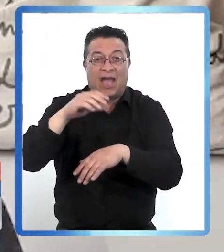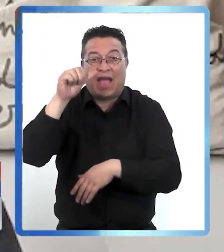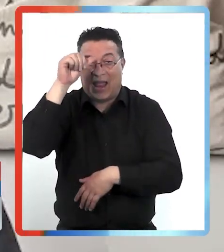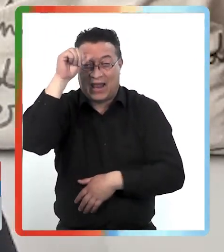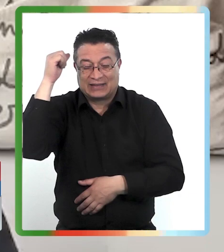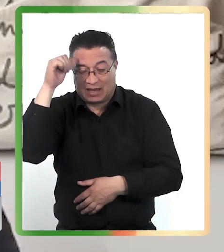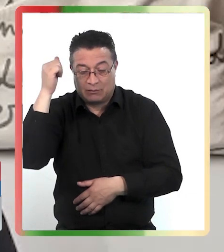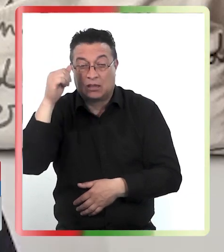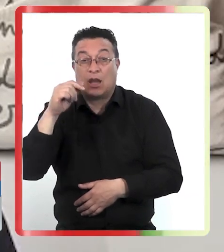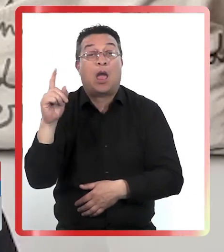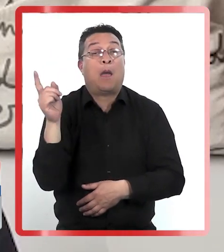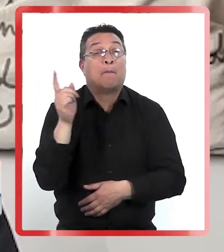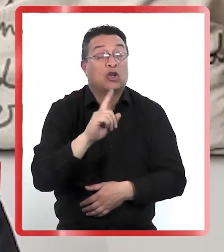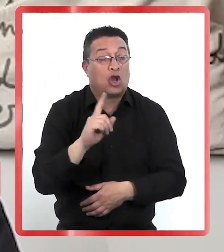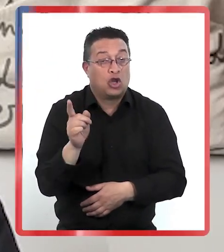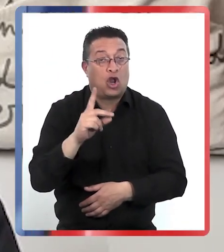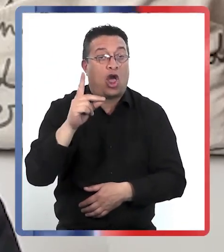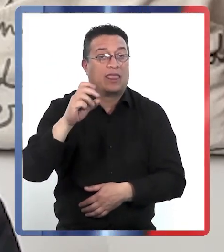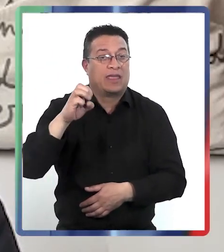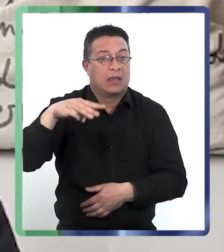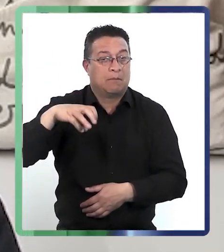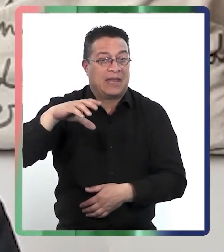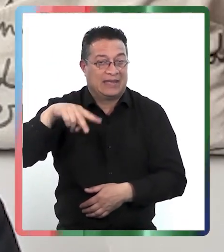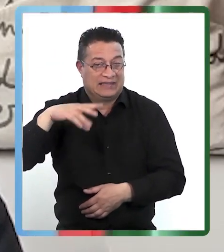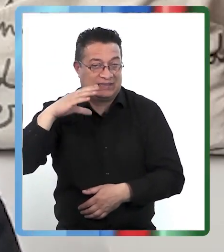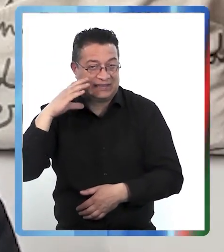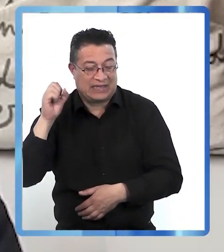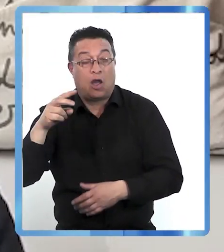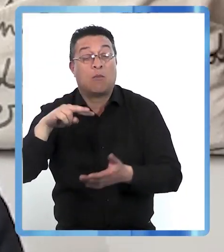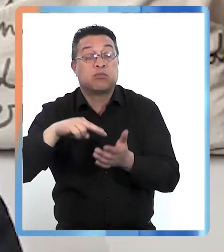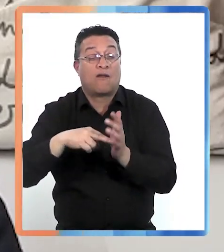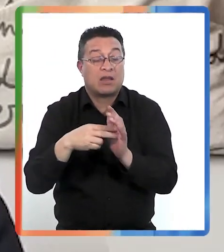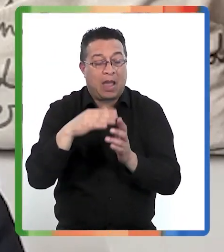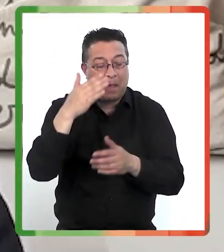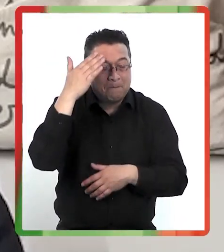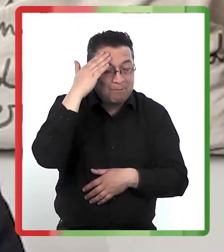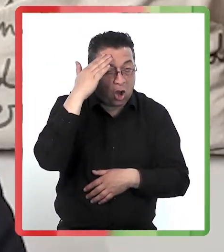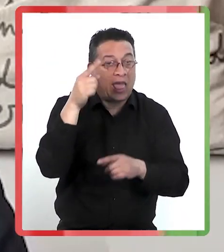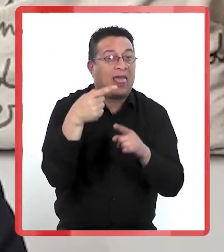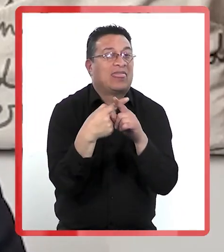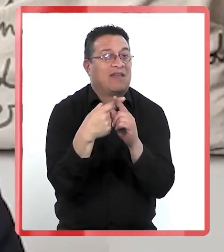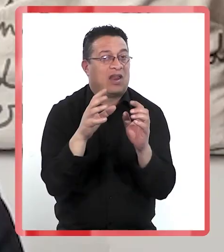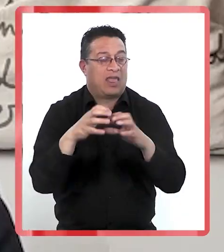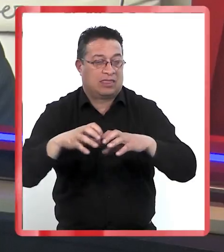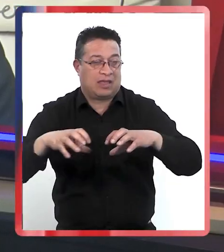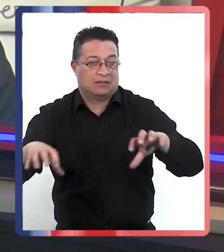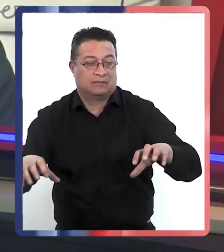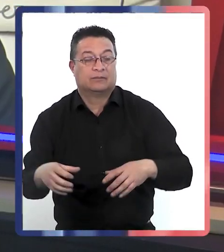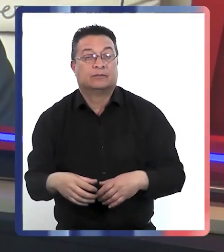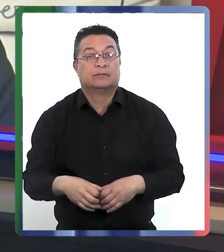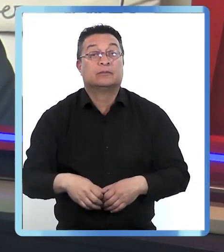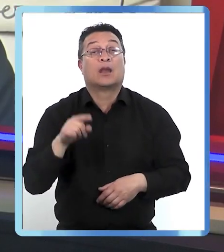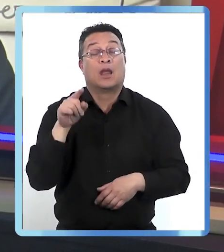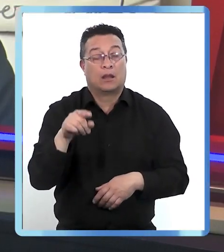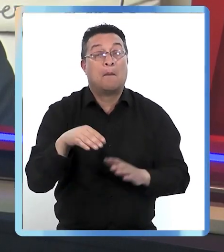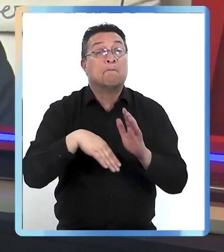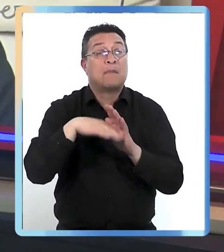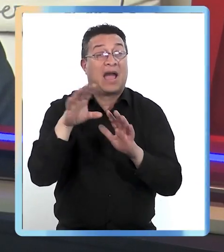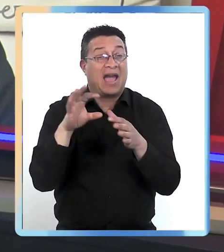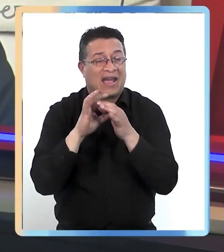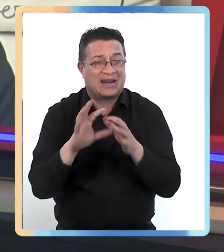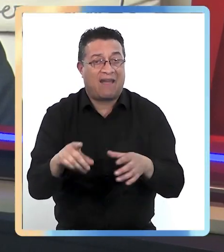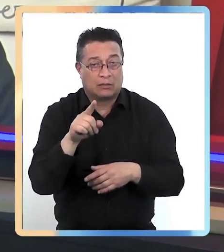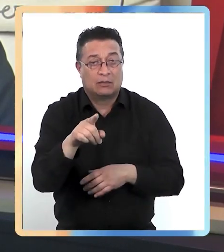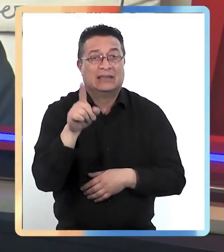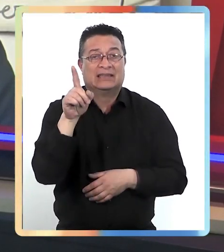las neuronas, no necesariamente la demencia o el problema de memoria por la enfermedad. Y los síntomas más graves, usted